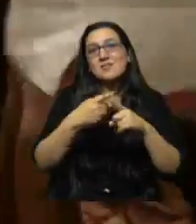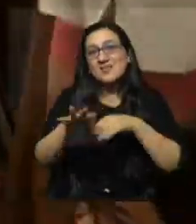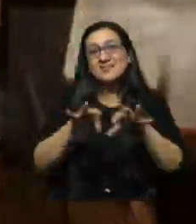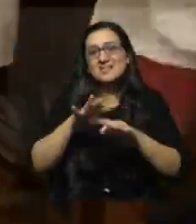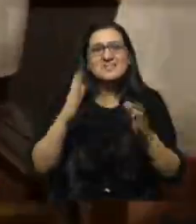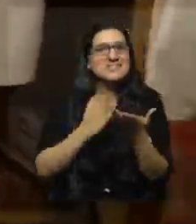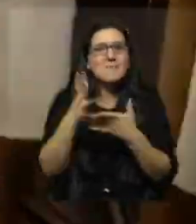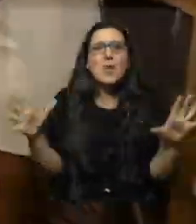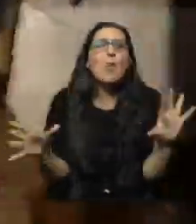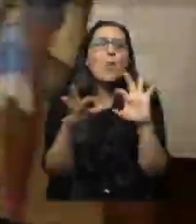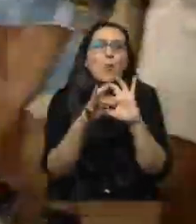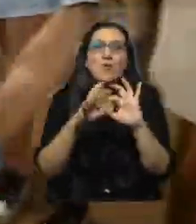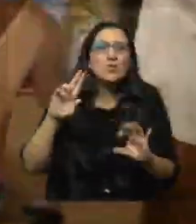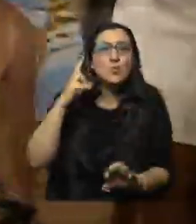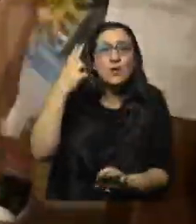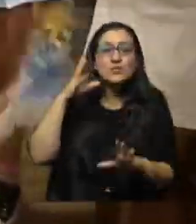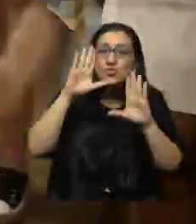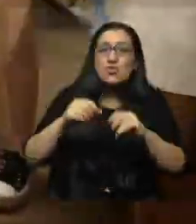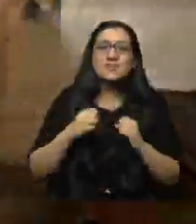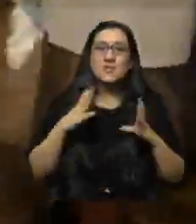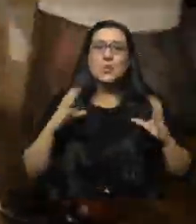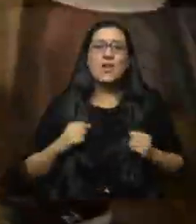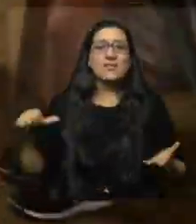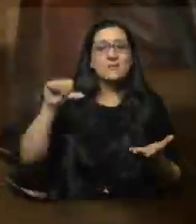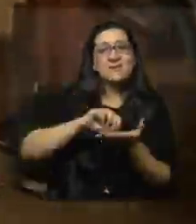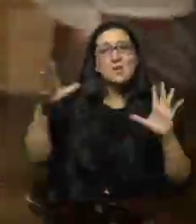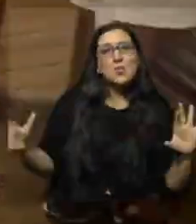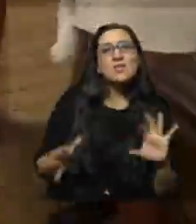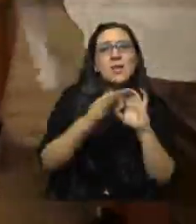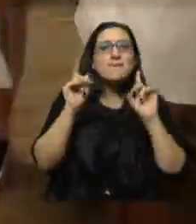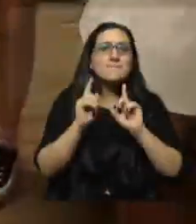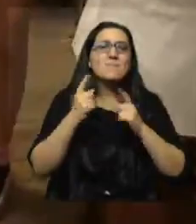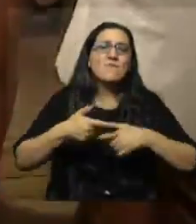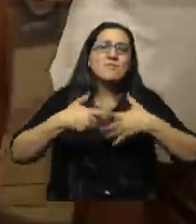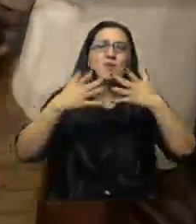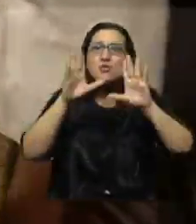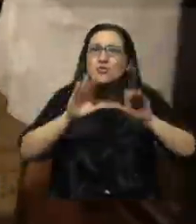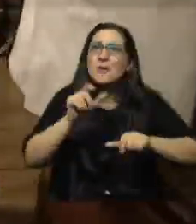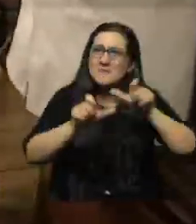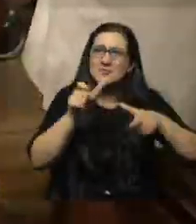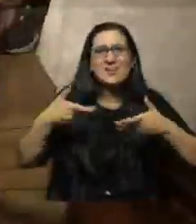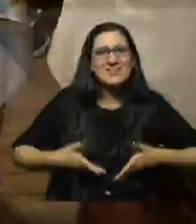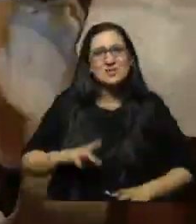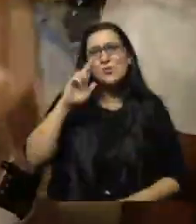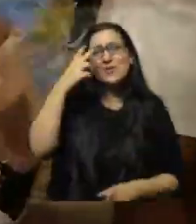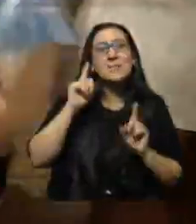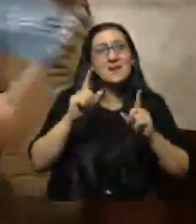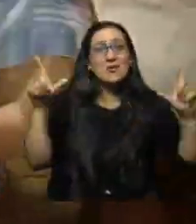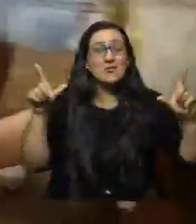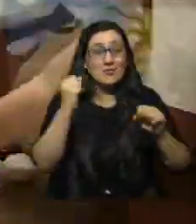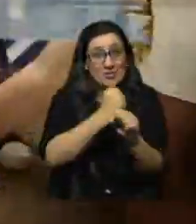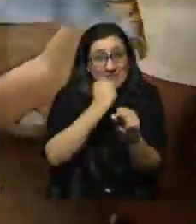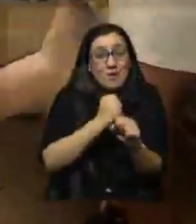todo Uruguay, todas las escuelas del país están en este mismo festejo y creo que todos los uruguayos en todos los trabajos. Es